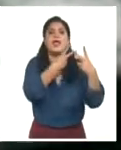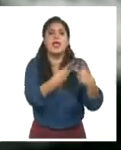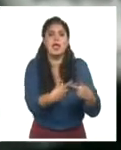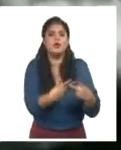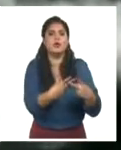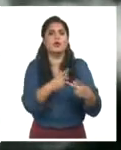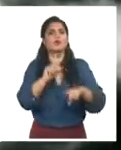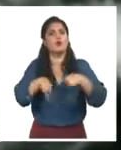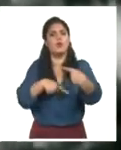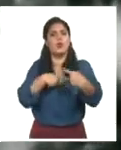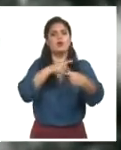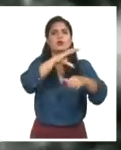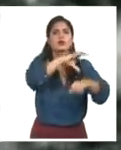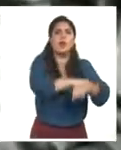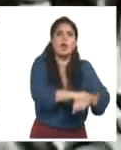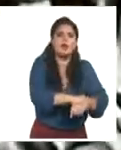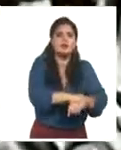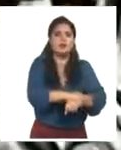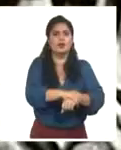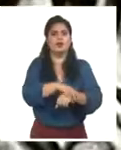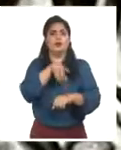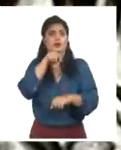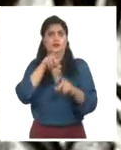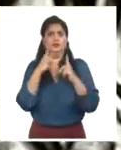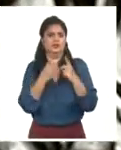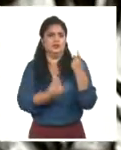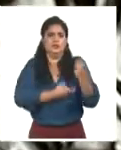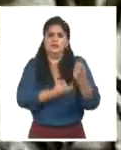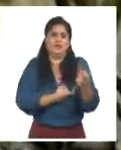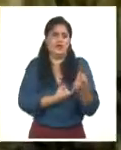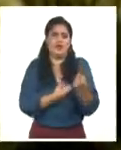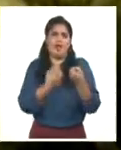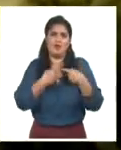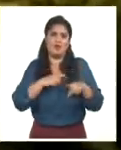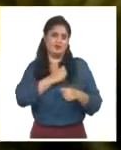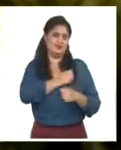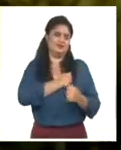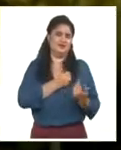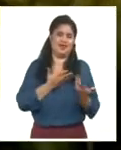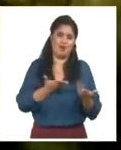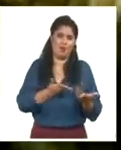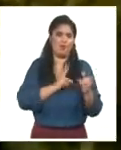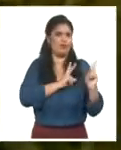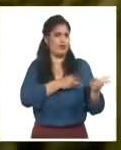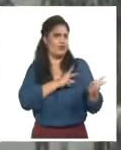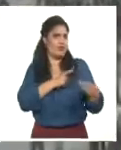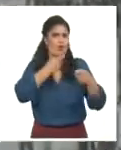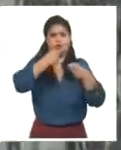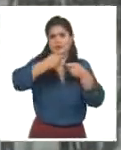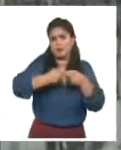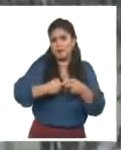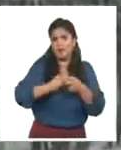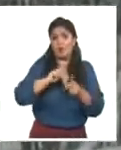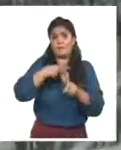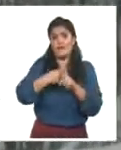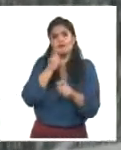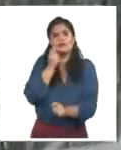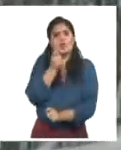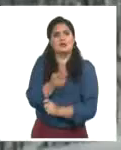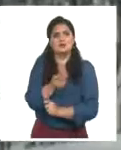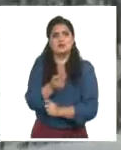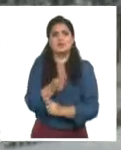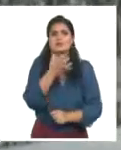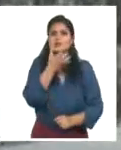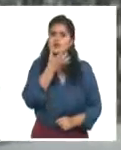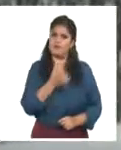cárcel y el exilio, con la guerra, con el amor y con las enseñanzas de Fidel. 14